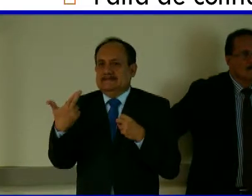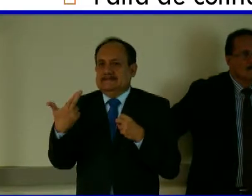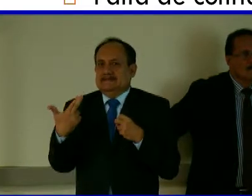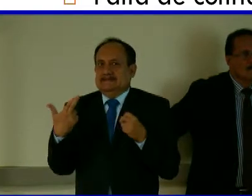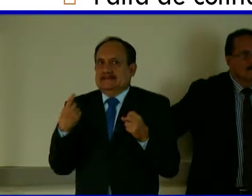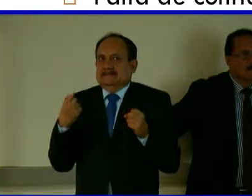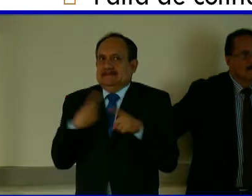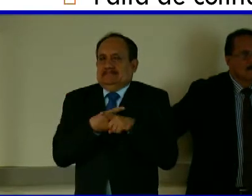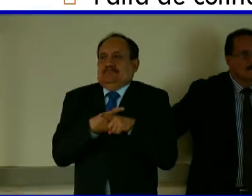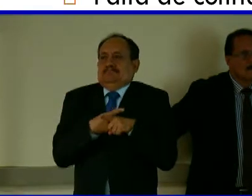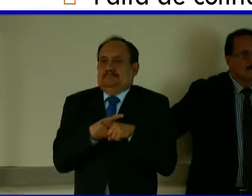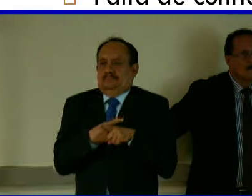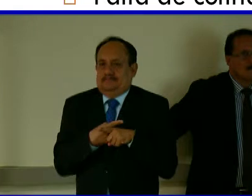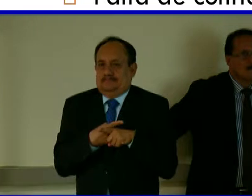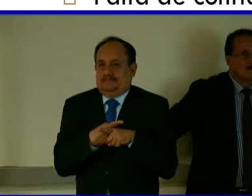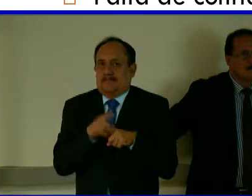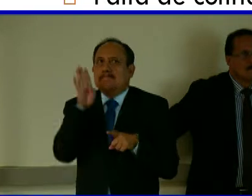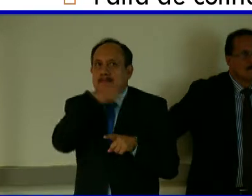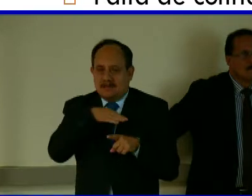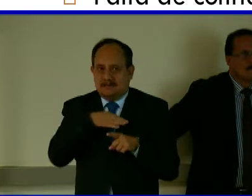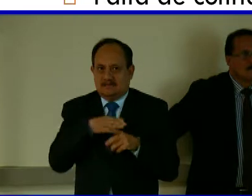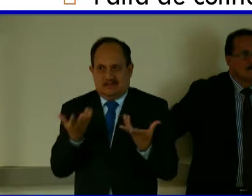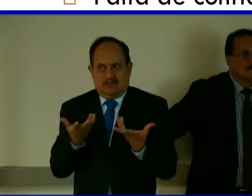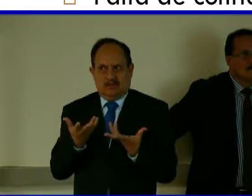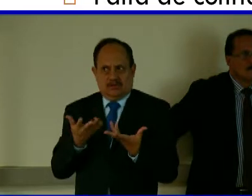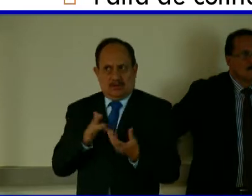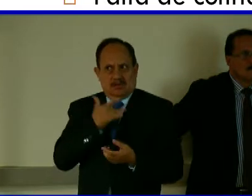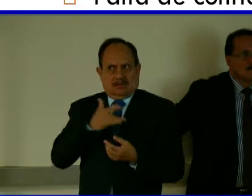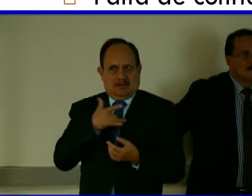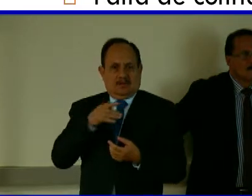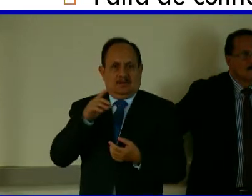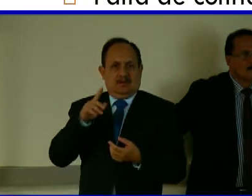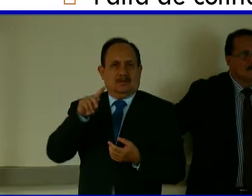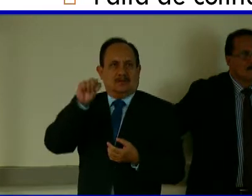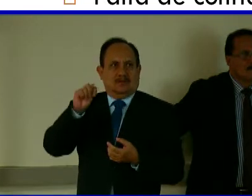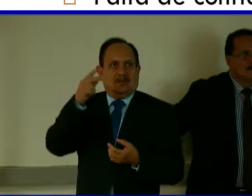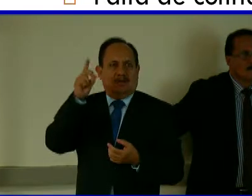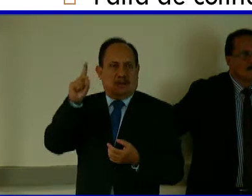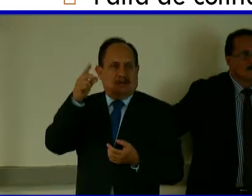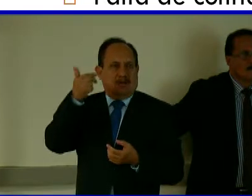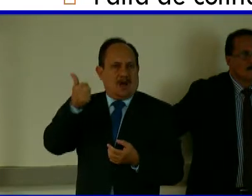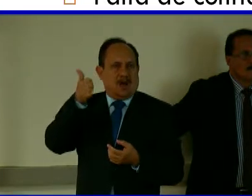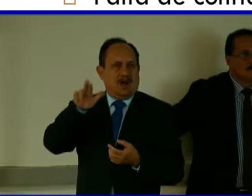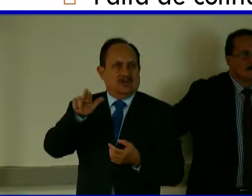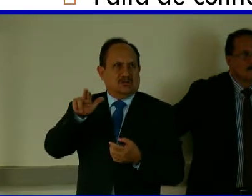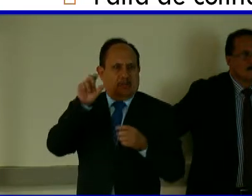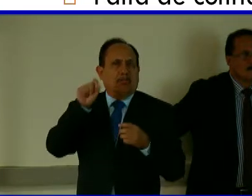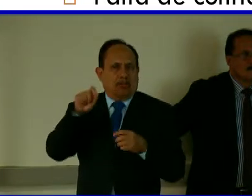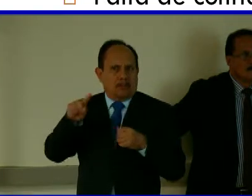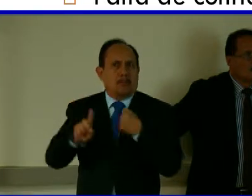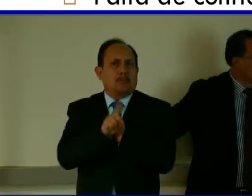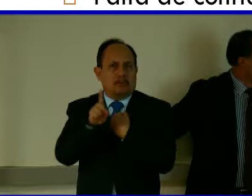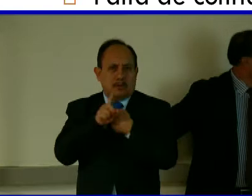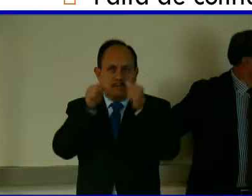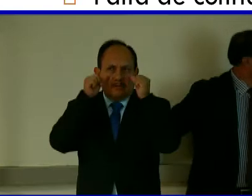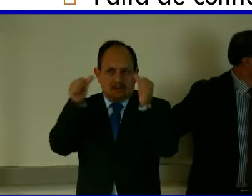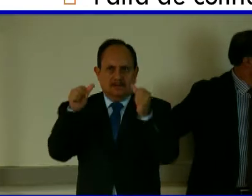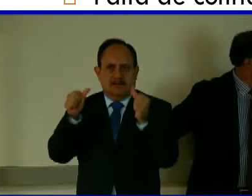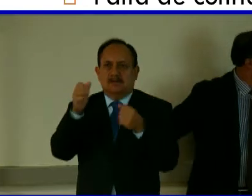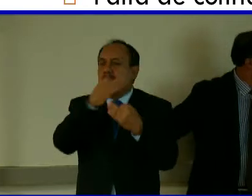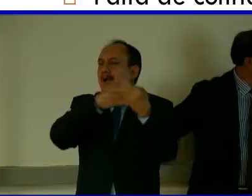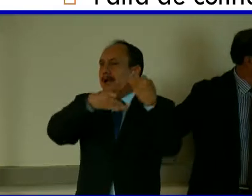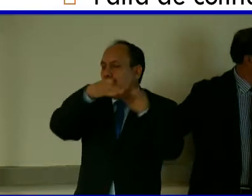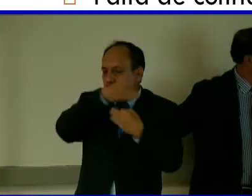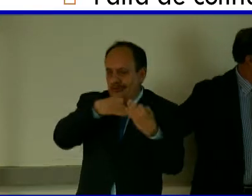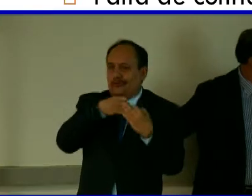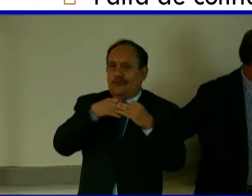impulsiva. Oye, pero esos eran los síntomas de TDA. También son síntomas de atención. Como les dije, no todo lo que es oro brilla